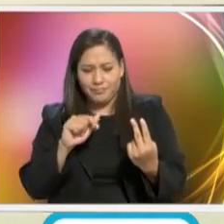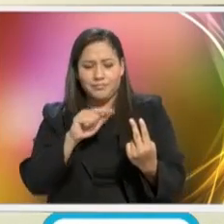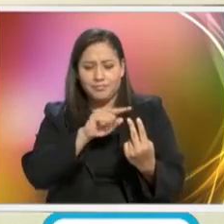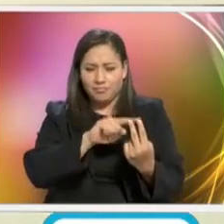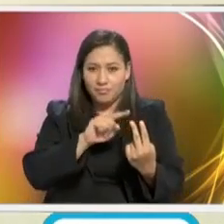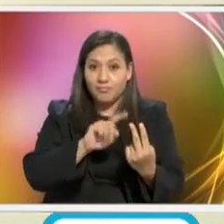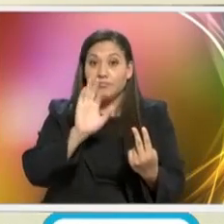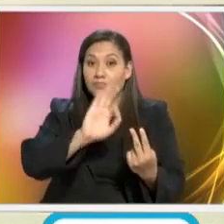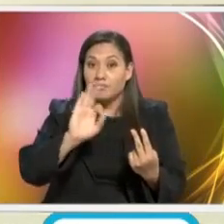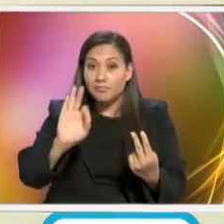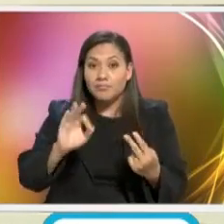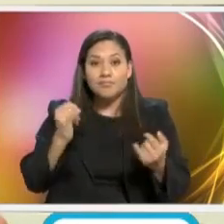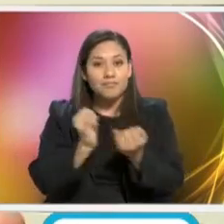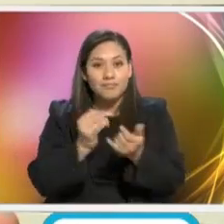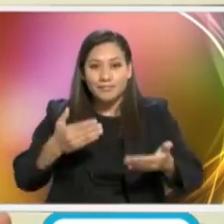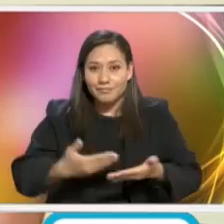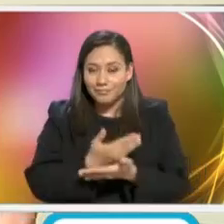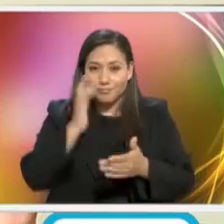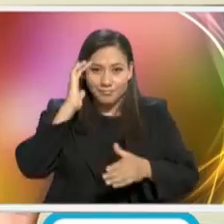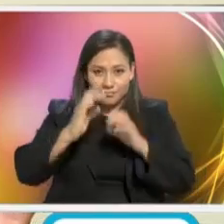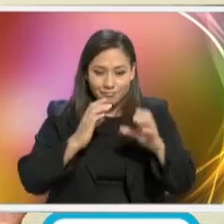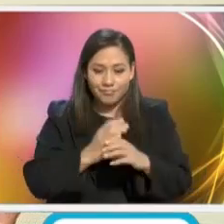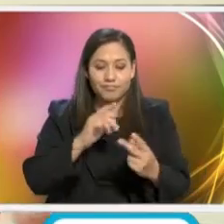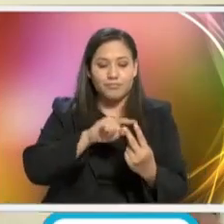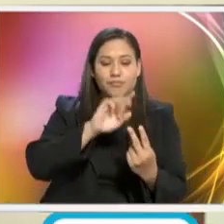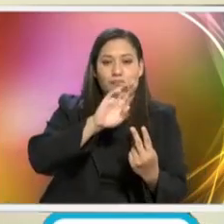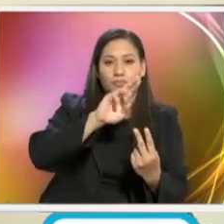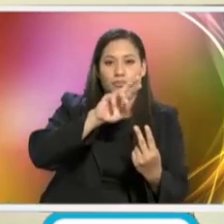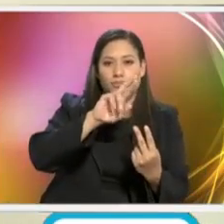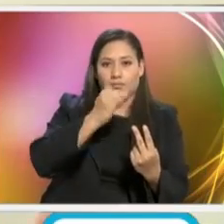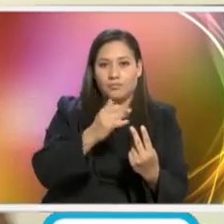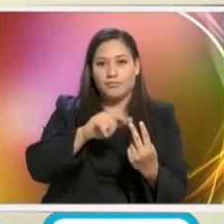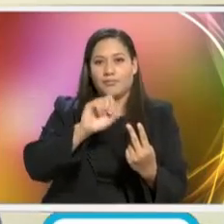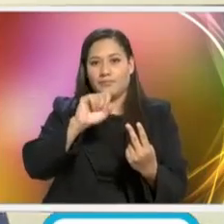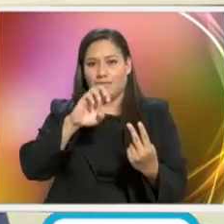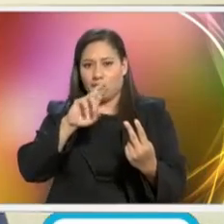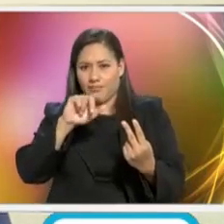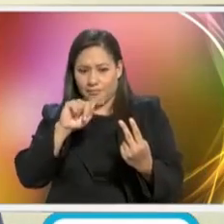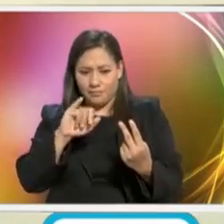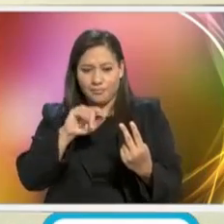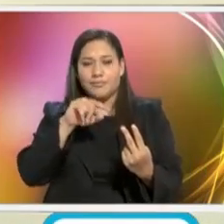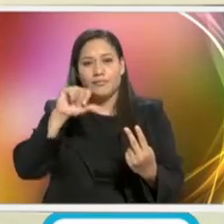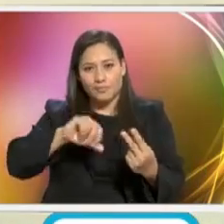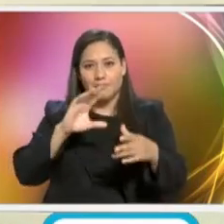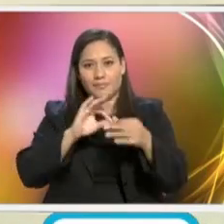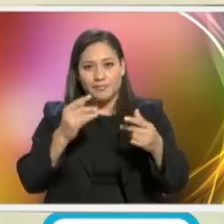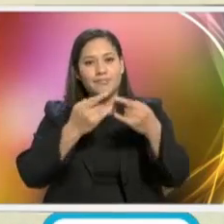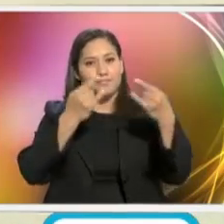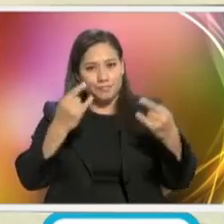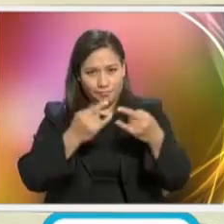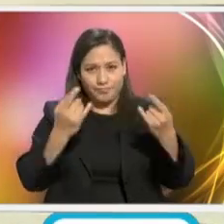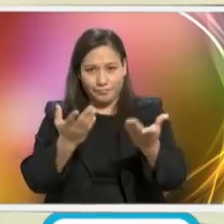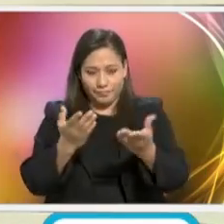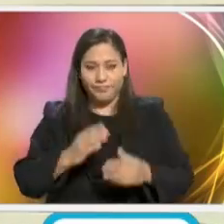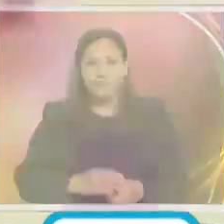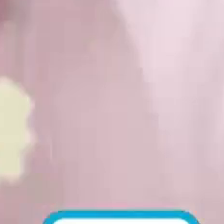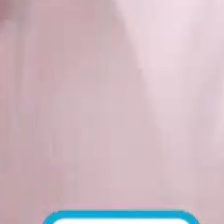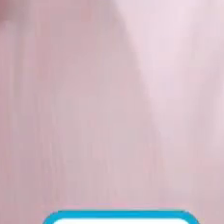la fecha de cumpleaños. Ellos son Bunbury y Cerati. Y de ambos le vamos a hablar aquí, en el